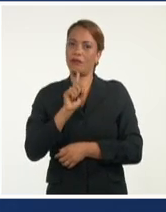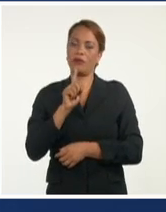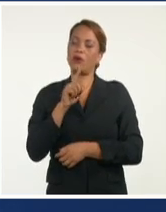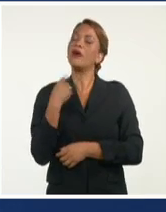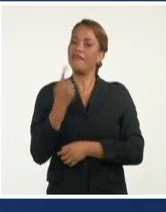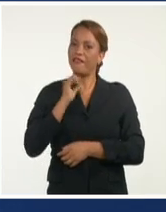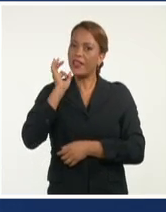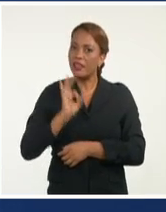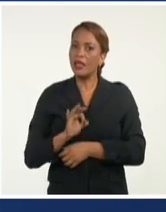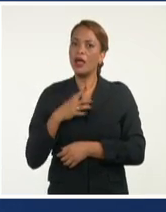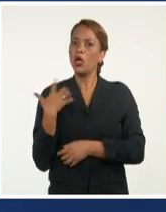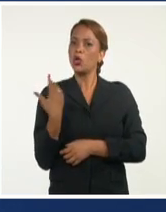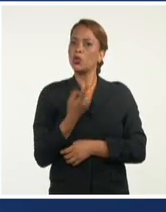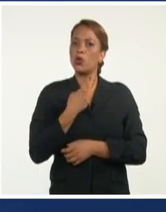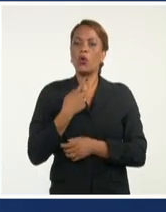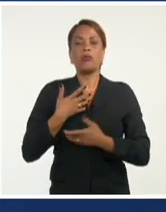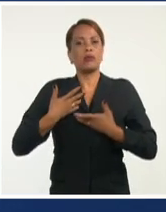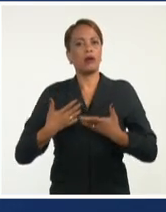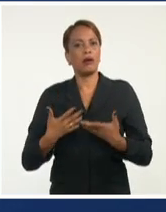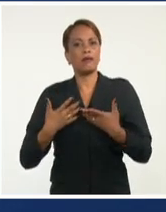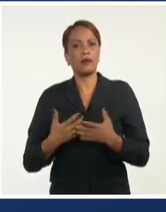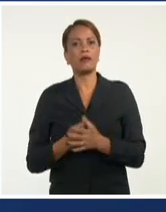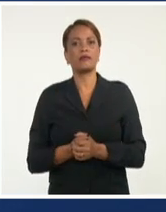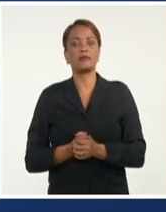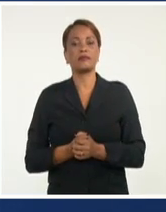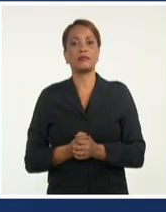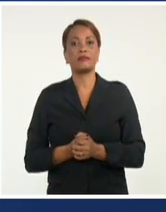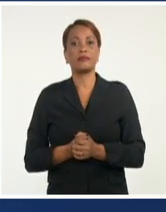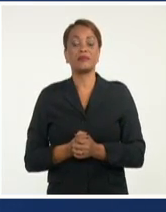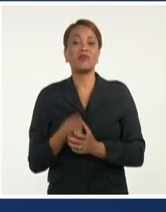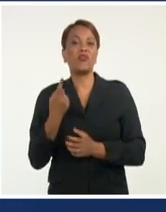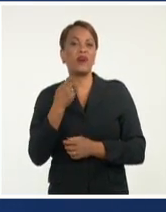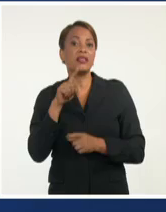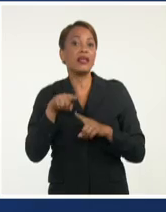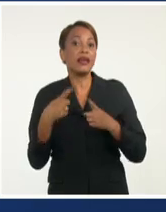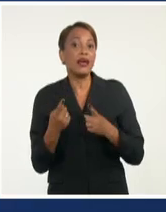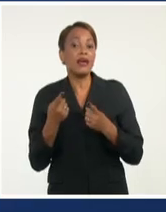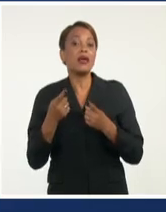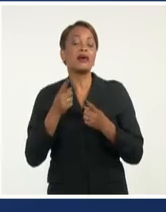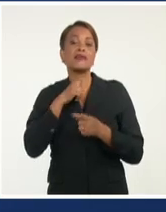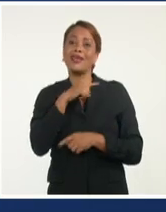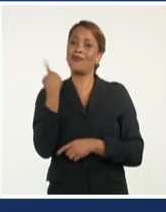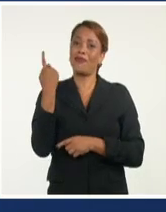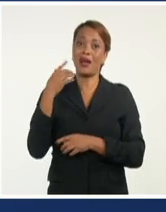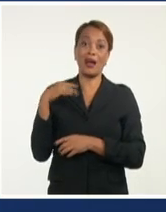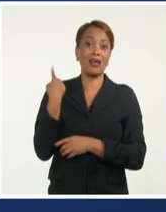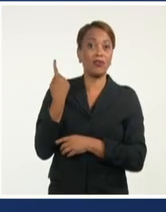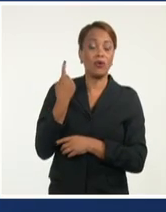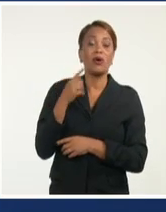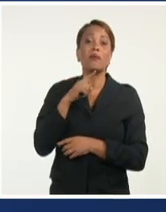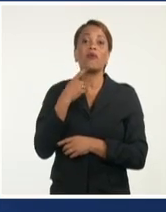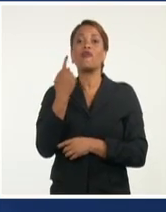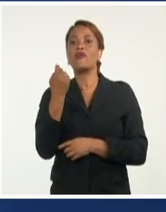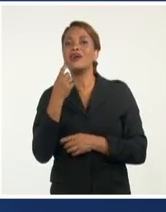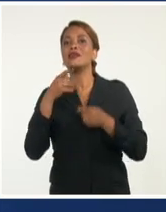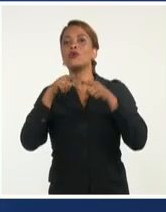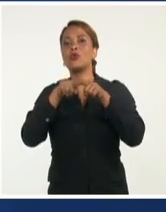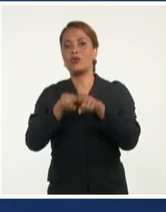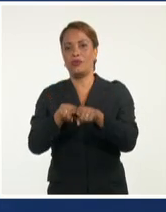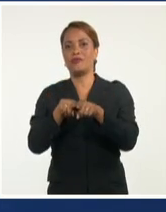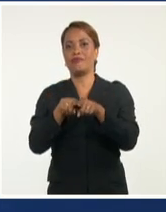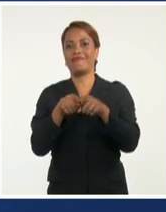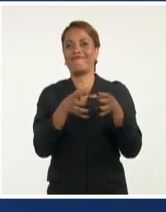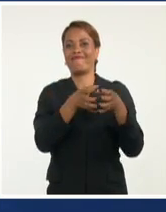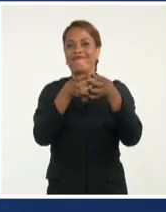agotamiento de las propias fuerzas patrióticas por la falta de unidad entre ellas, inclusive por la falta de unidad entre las emigraciones,